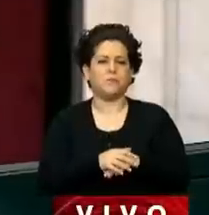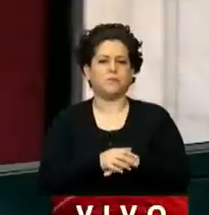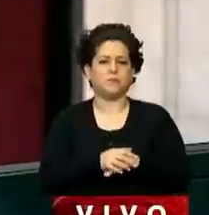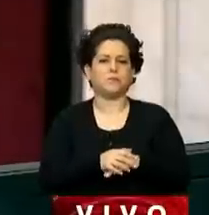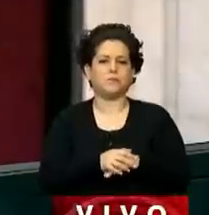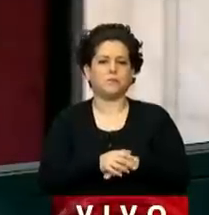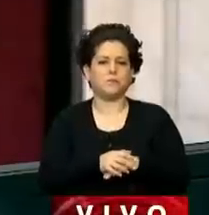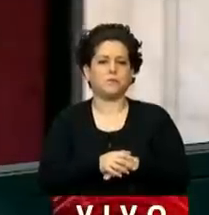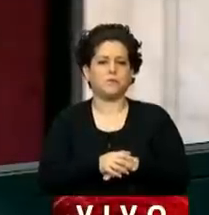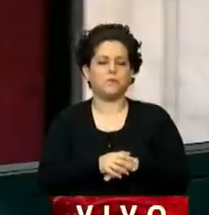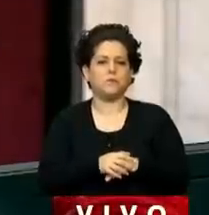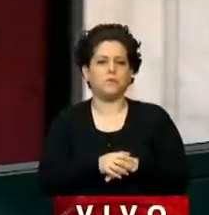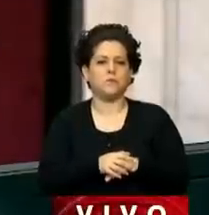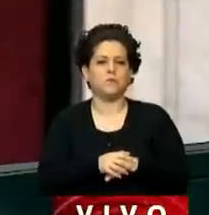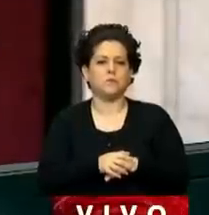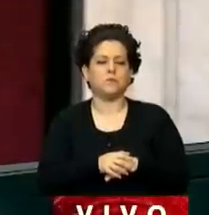entendiendo